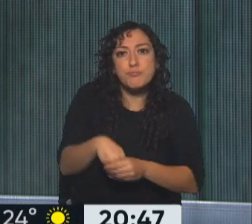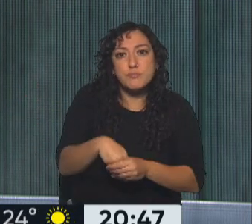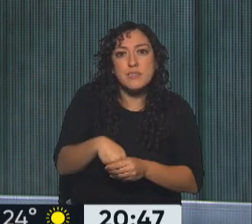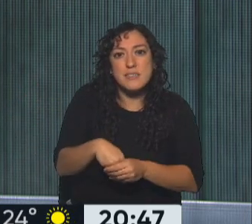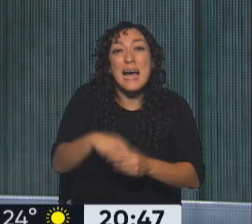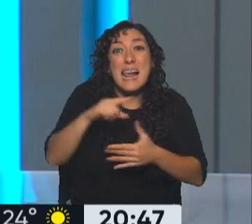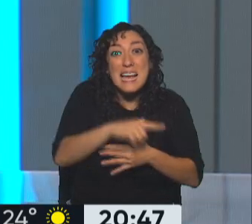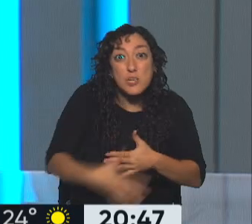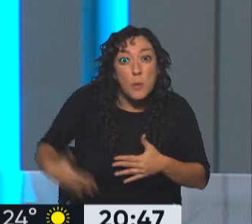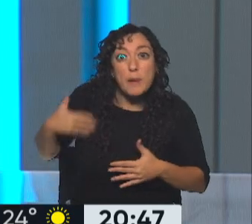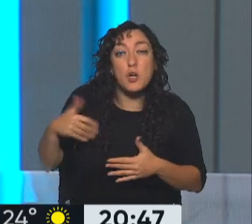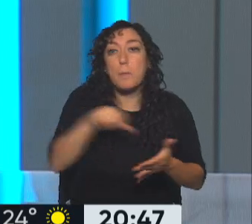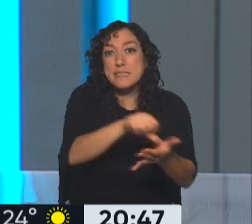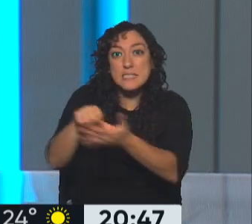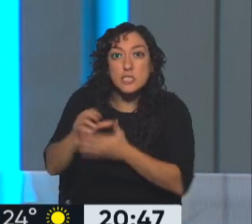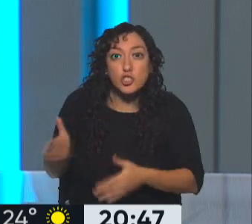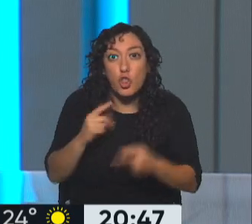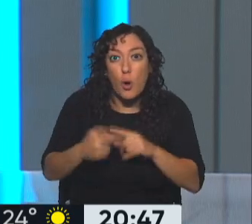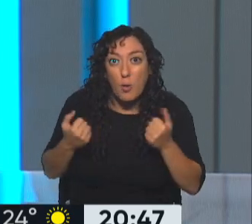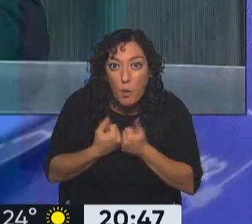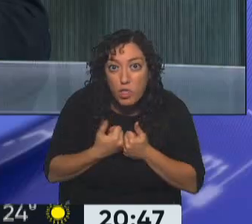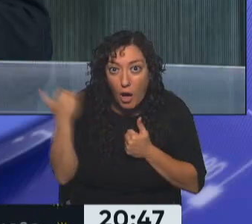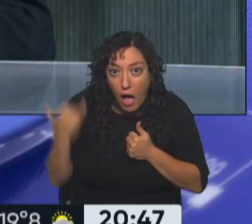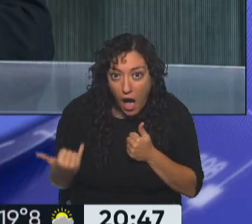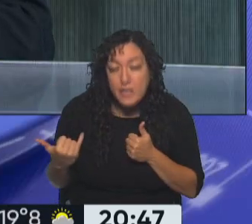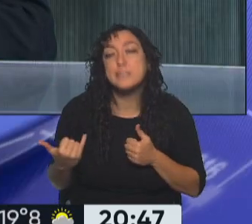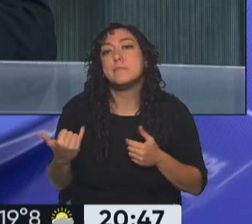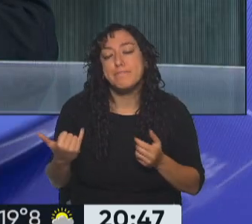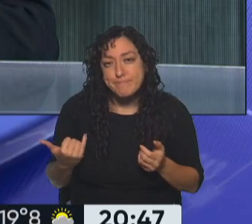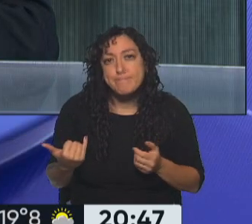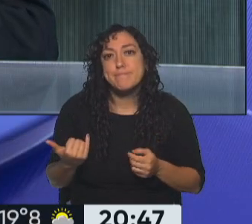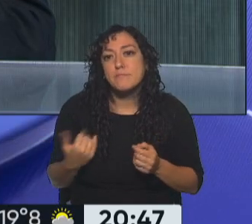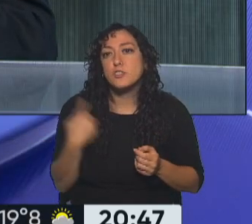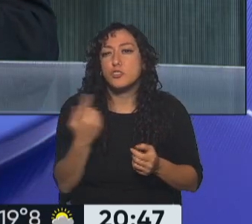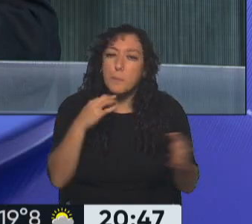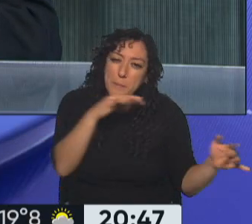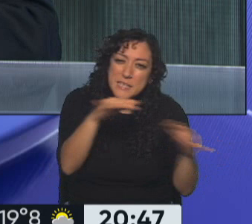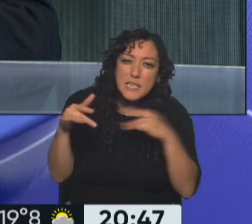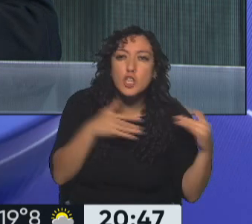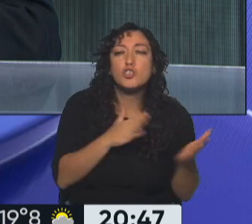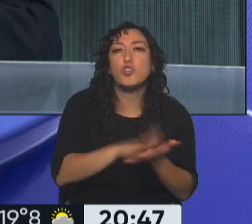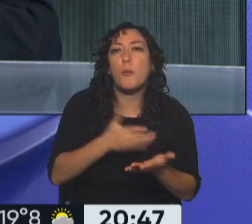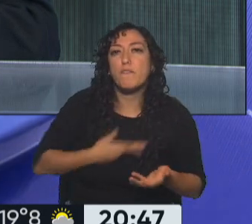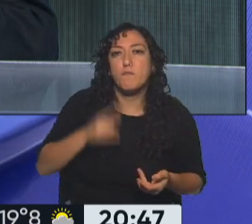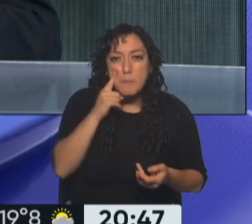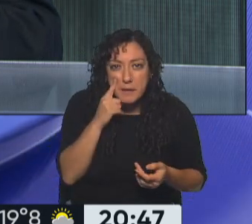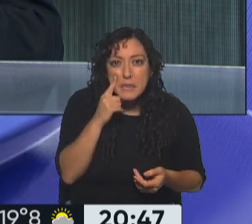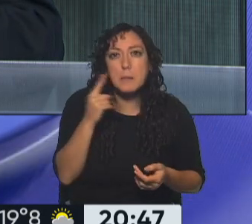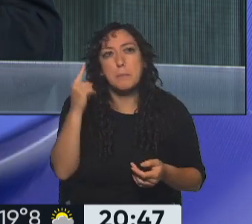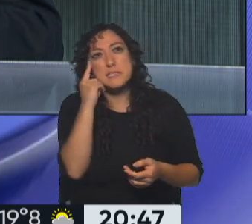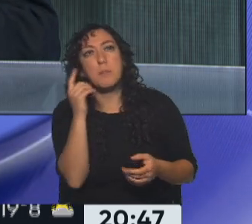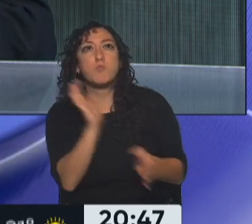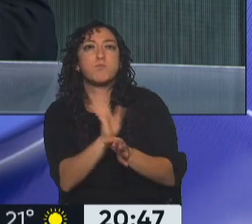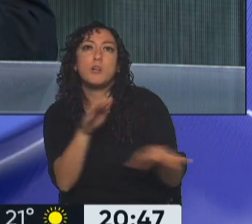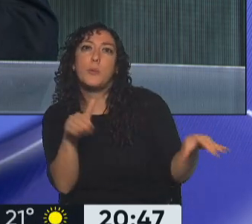de América Latina tienen acuerdos con el Fondo Monetario, y que hay que desmitificar un poco lo que es el fondo, porque a veces pensamos que es un banco